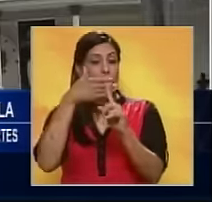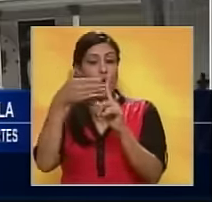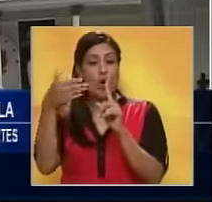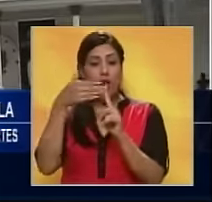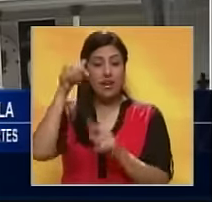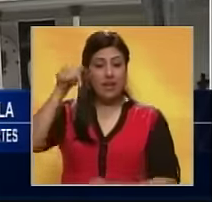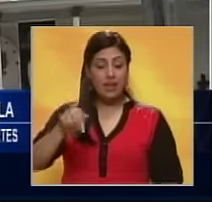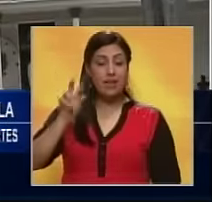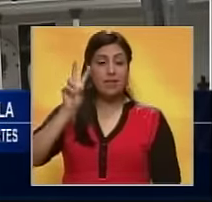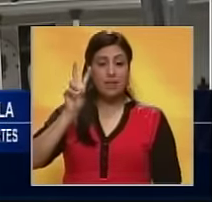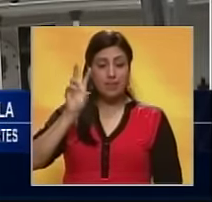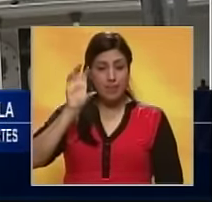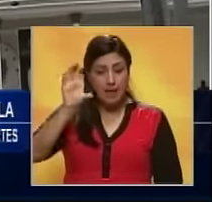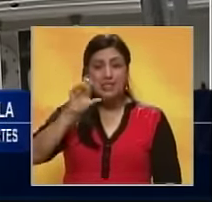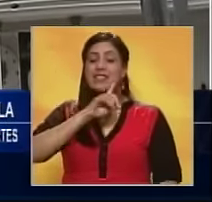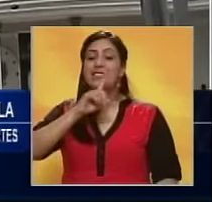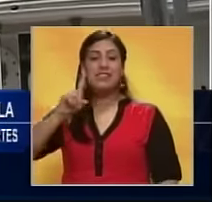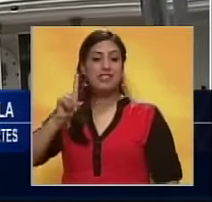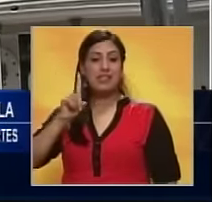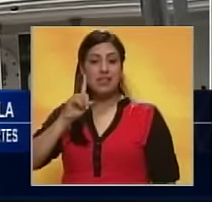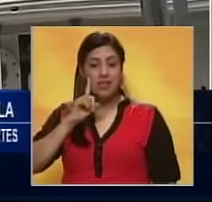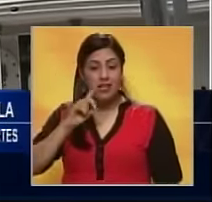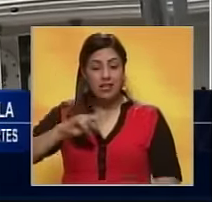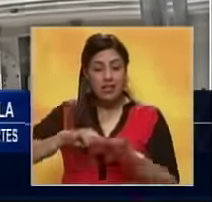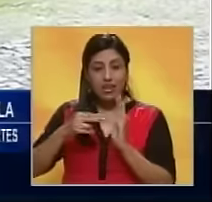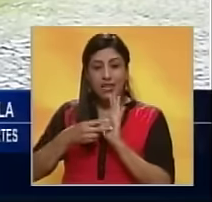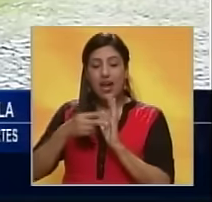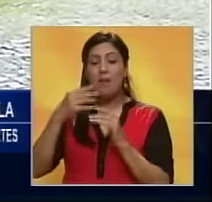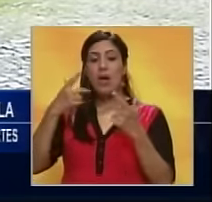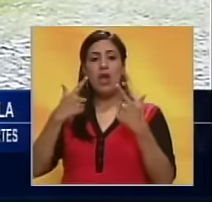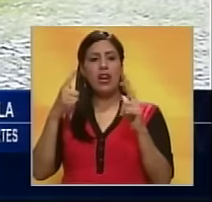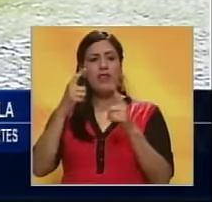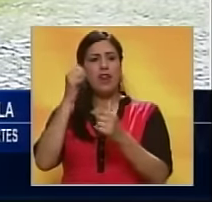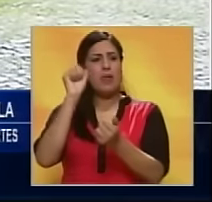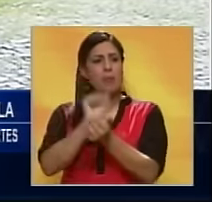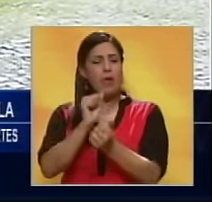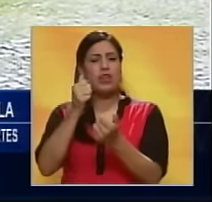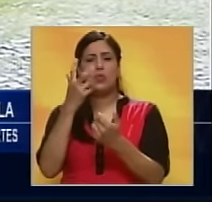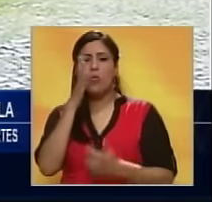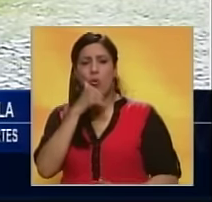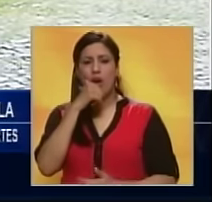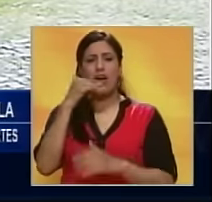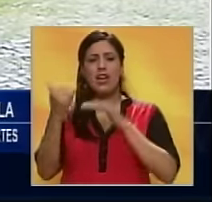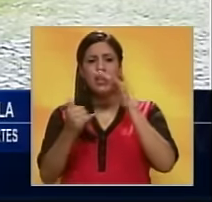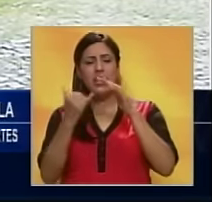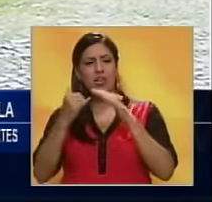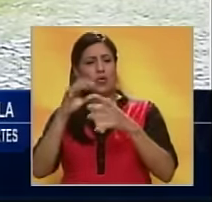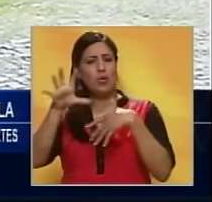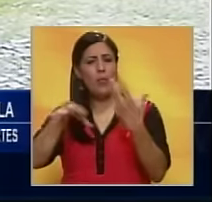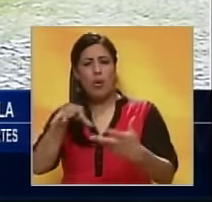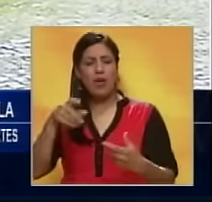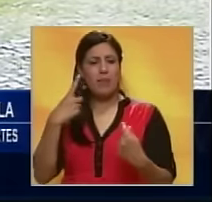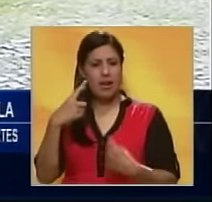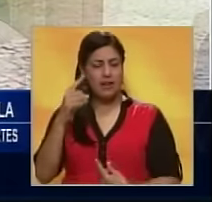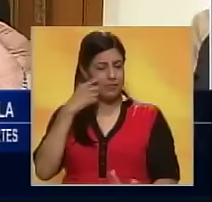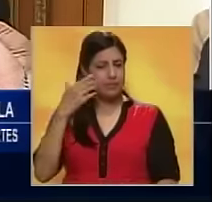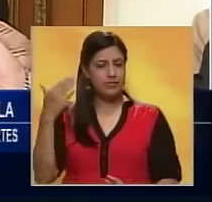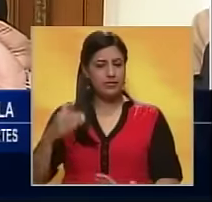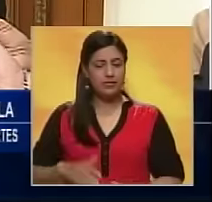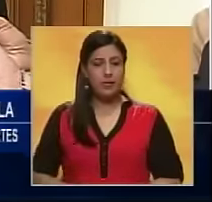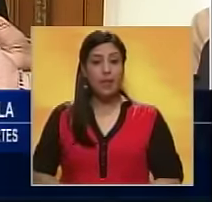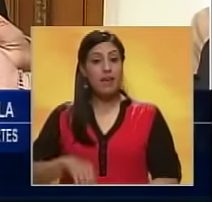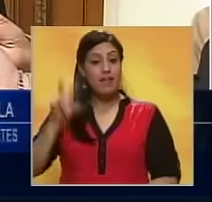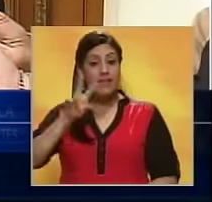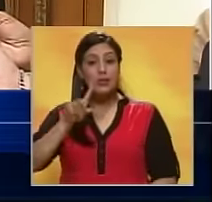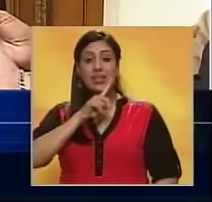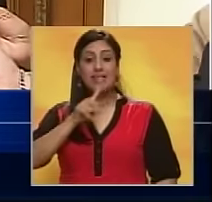violencia en el país es la impunidad y la destrucción, según afirmó, de la institucionalidad del país. Veamos.